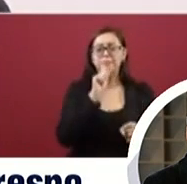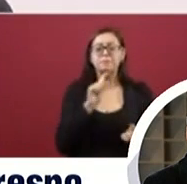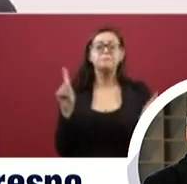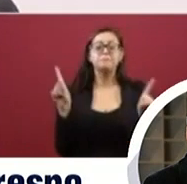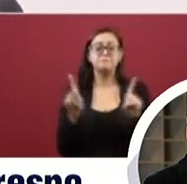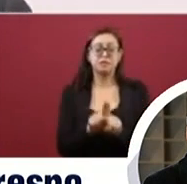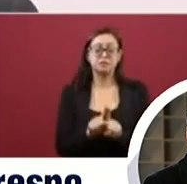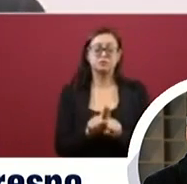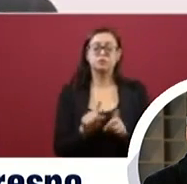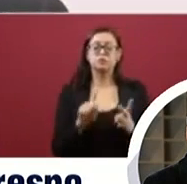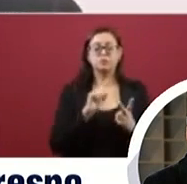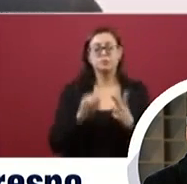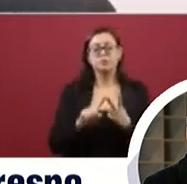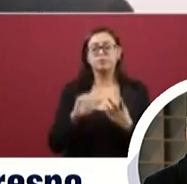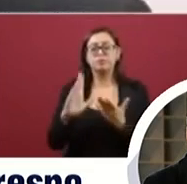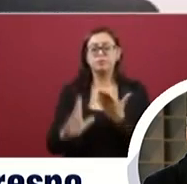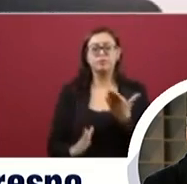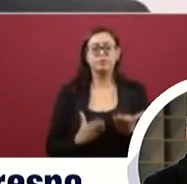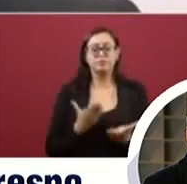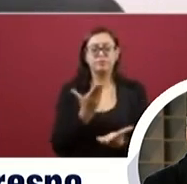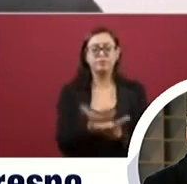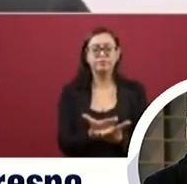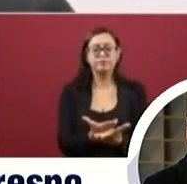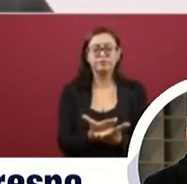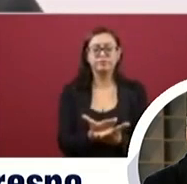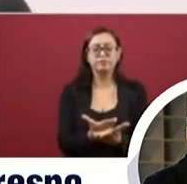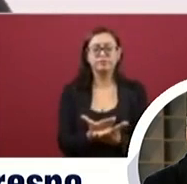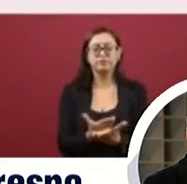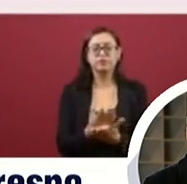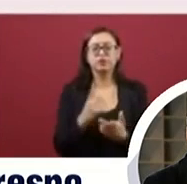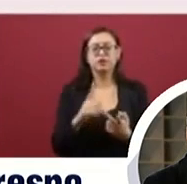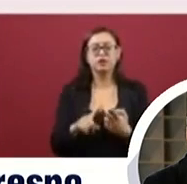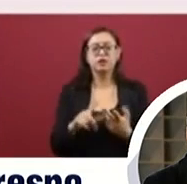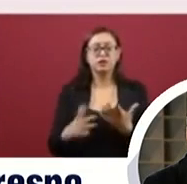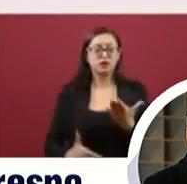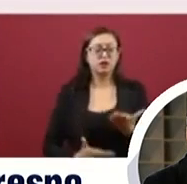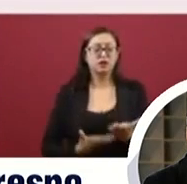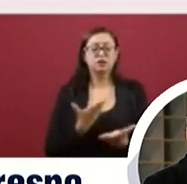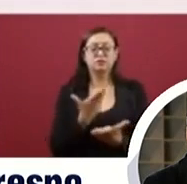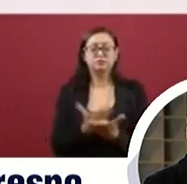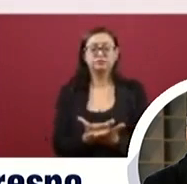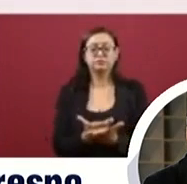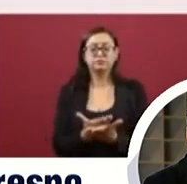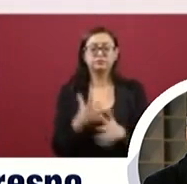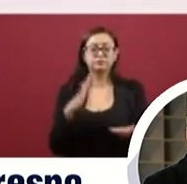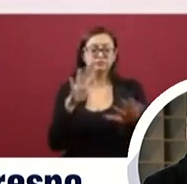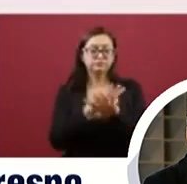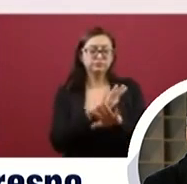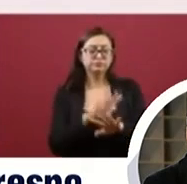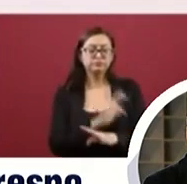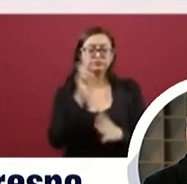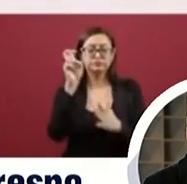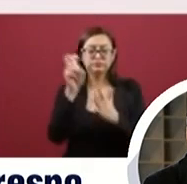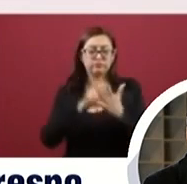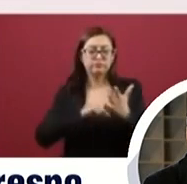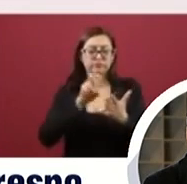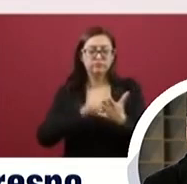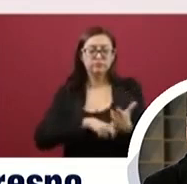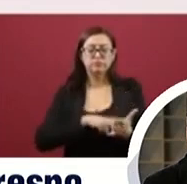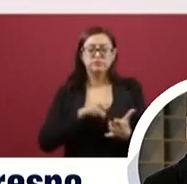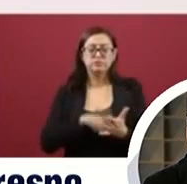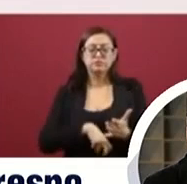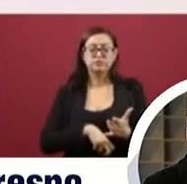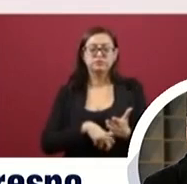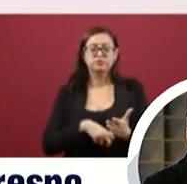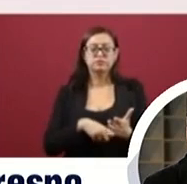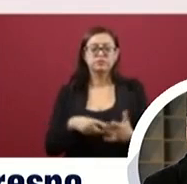está diseñando, apenas se está echando a andar. Entonces, dentro de un año, año y medio, entonces sí se podrá decir si la estrategia va